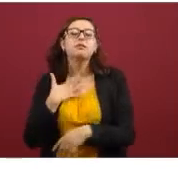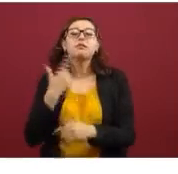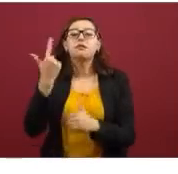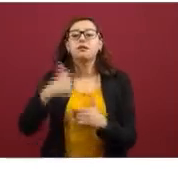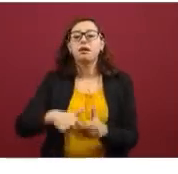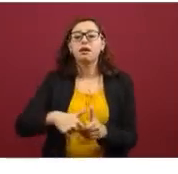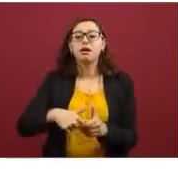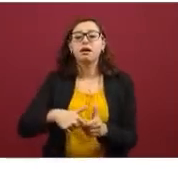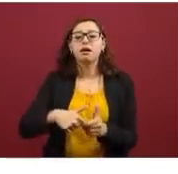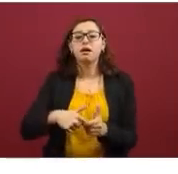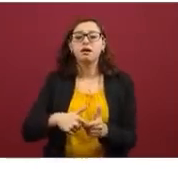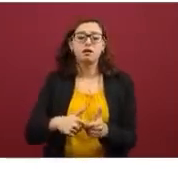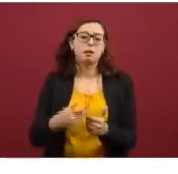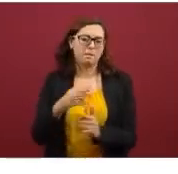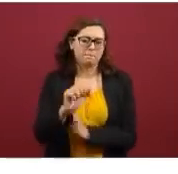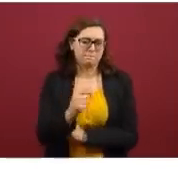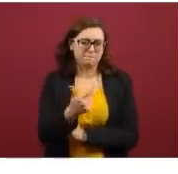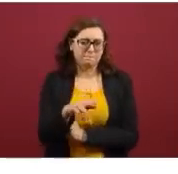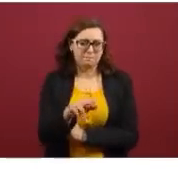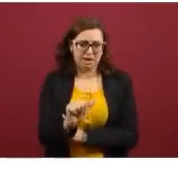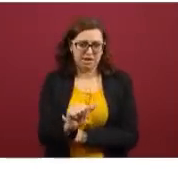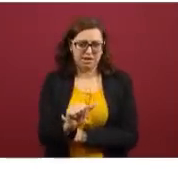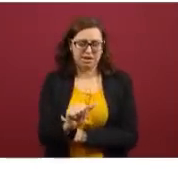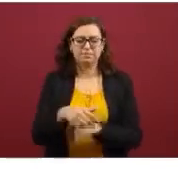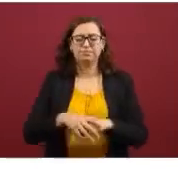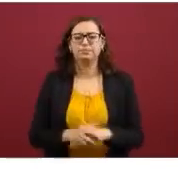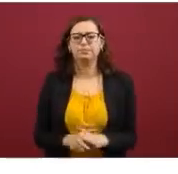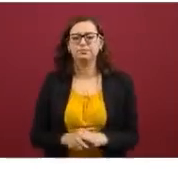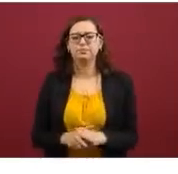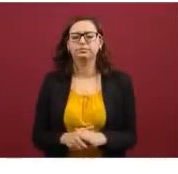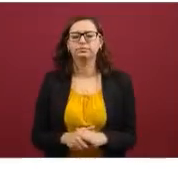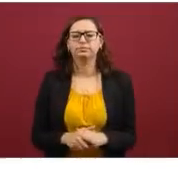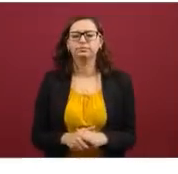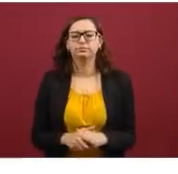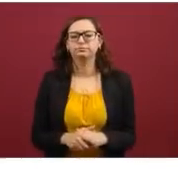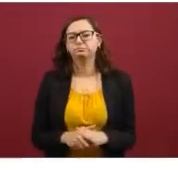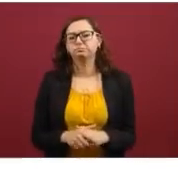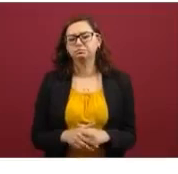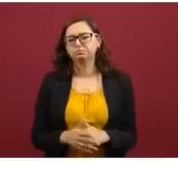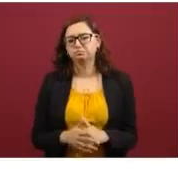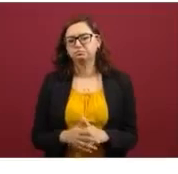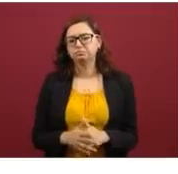la gasolina regular, con el margen que se tiene, que va de